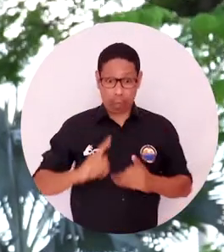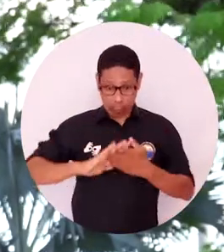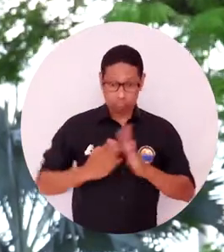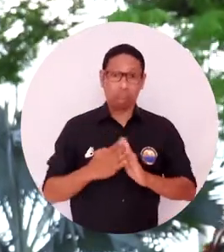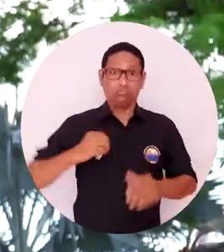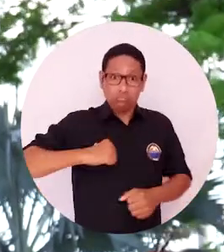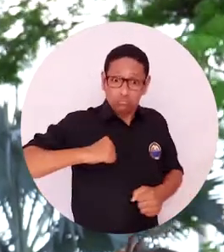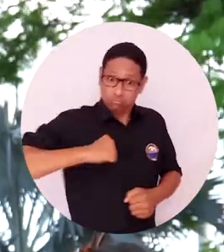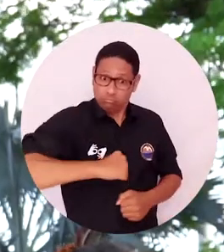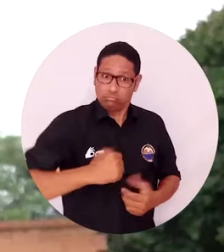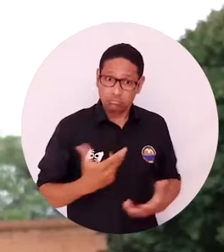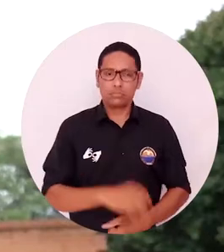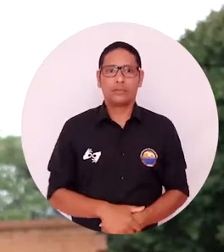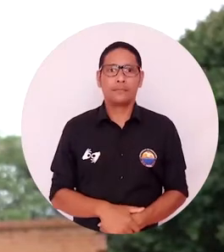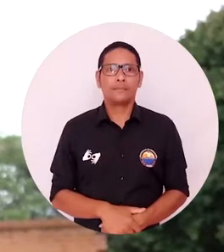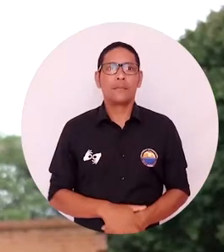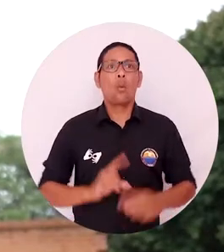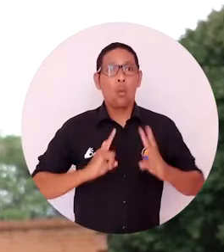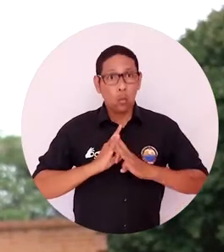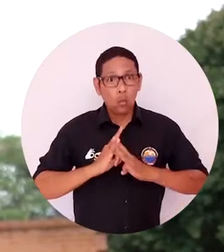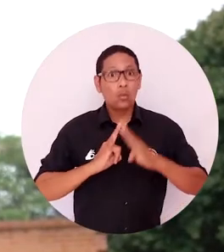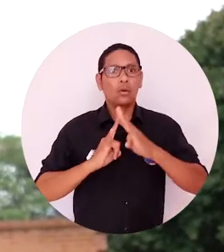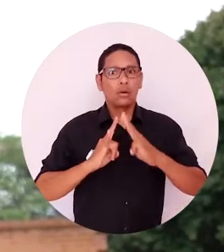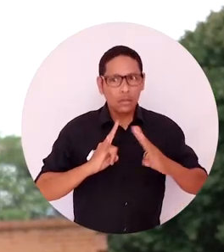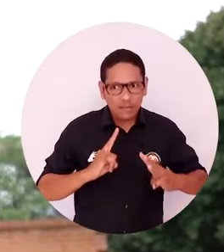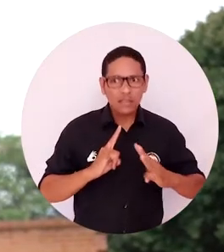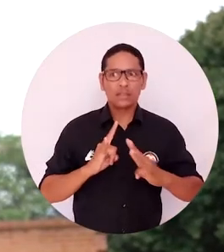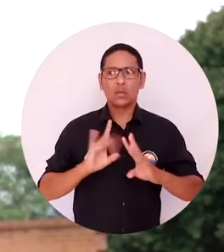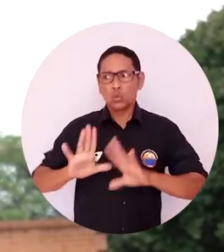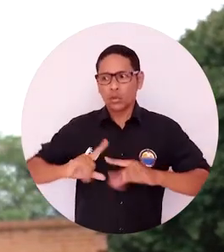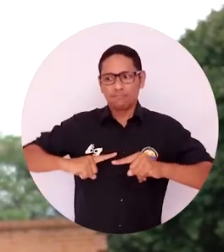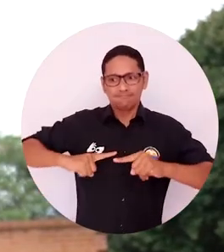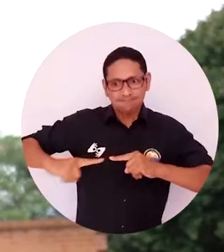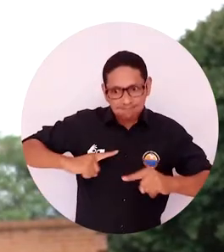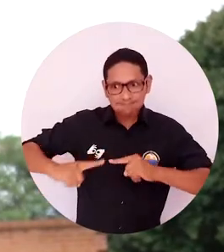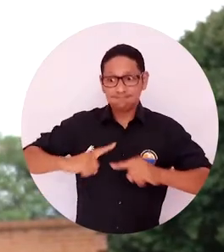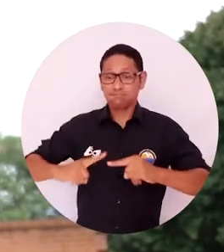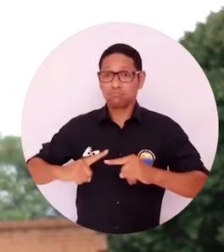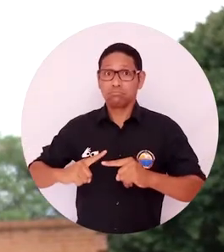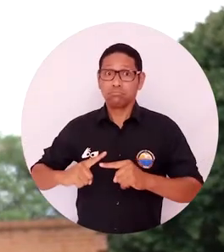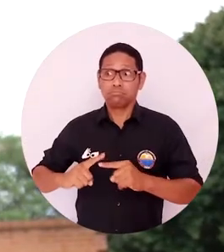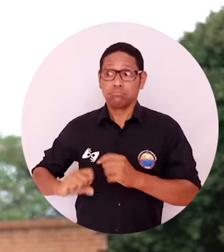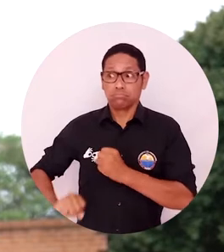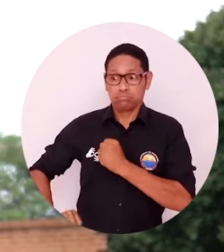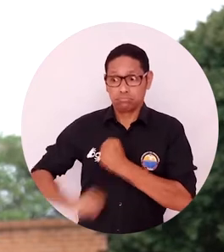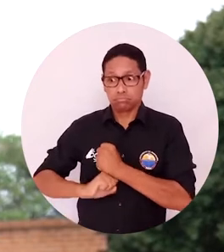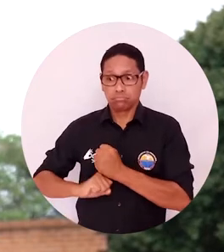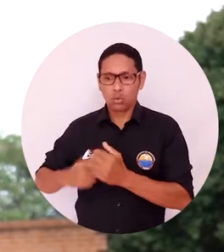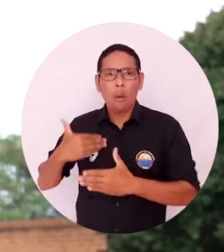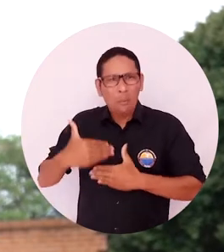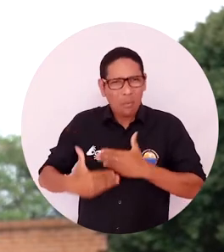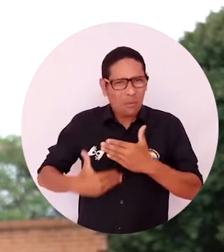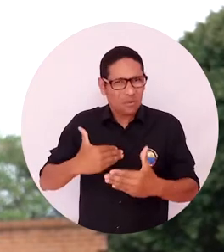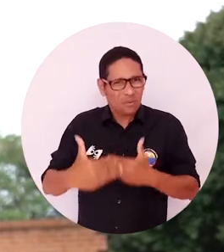estudiantes deberíamos tener acceso. La Universidad Magdalena desde la administración ha sido garante pues de todos los